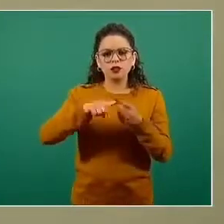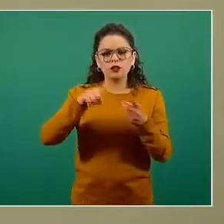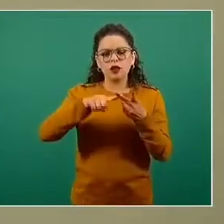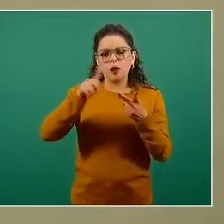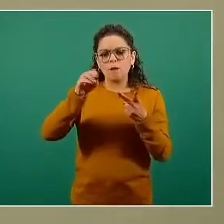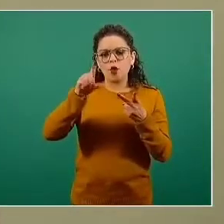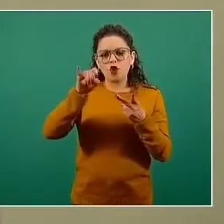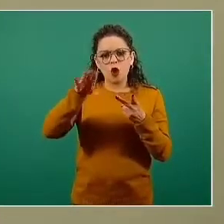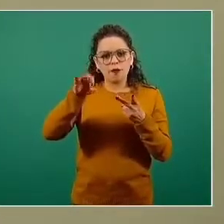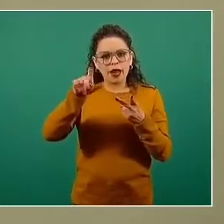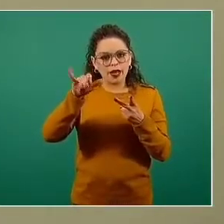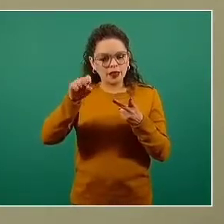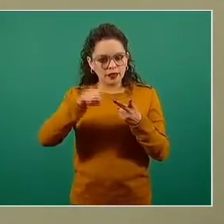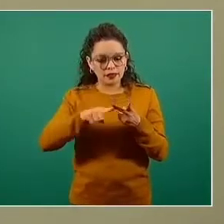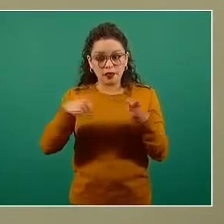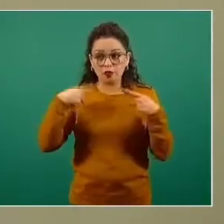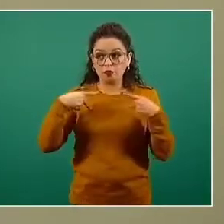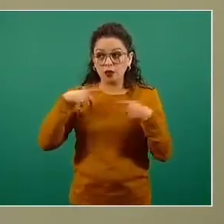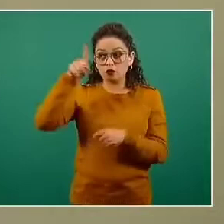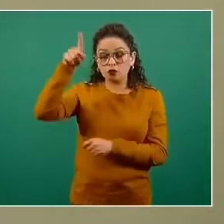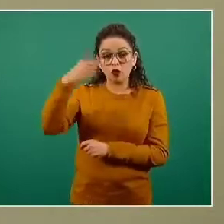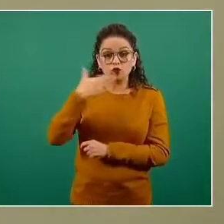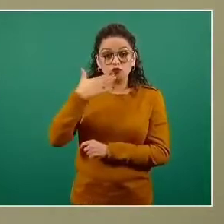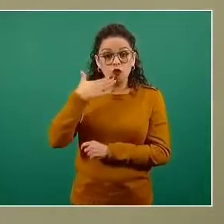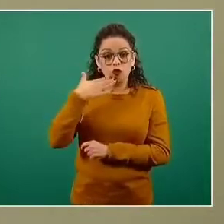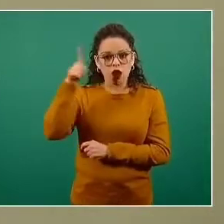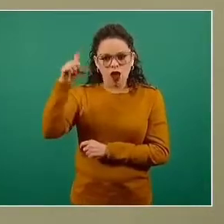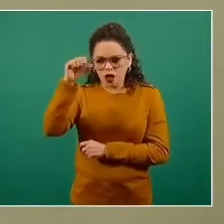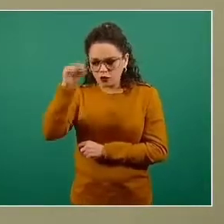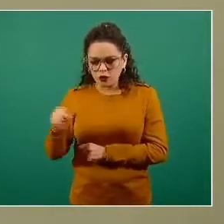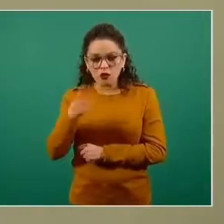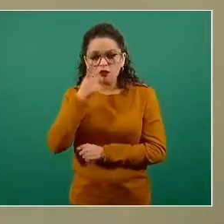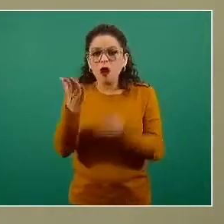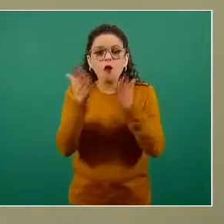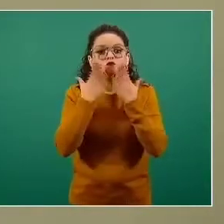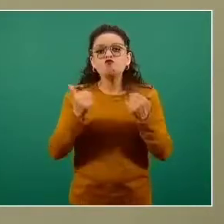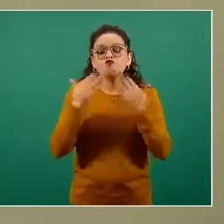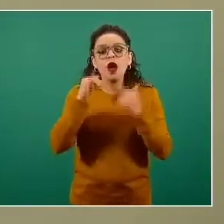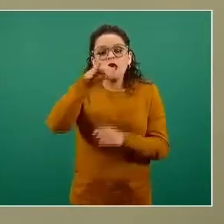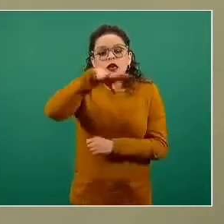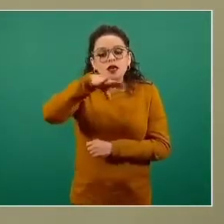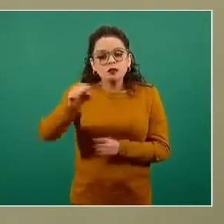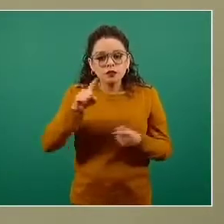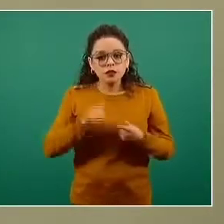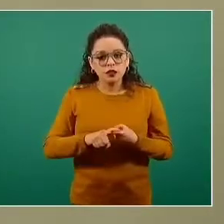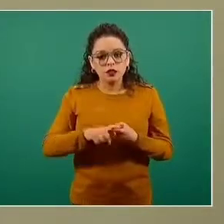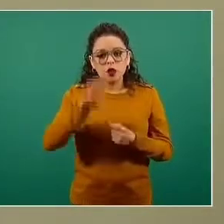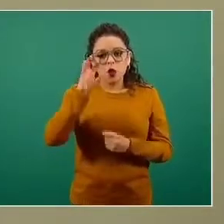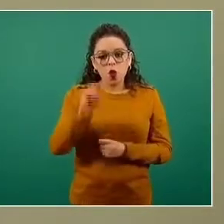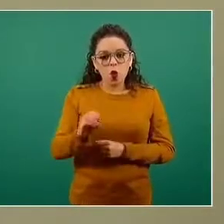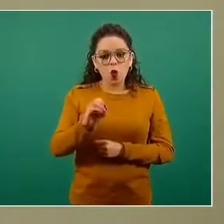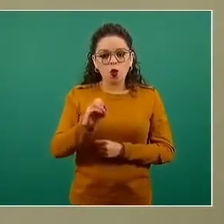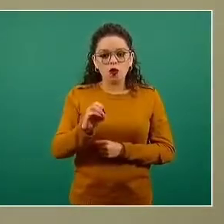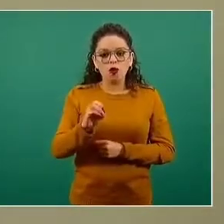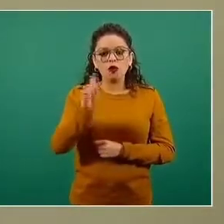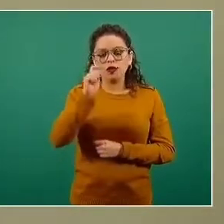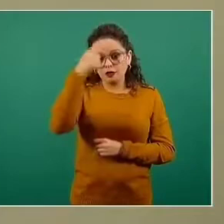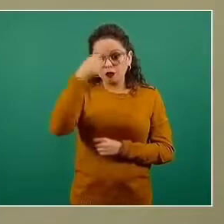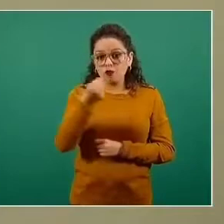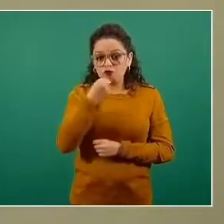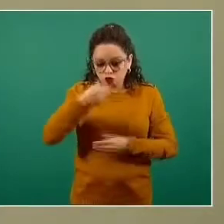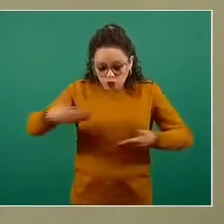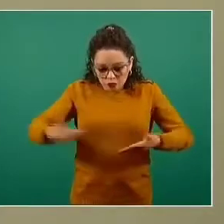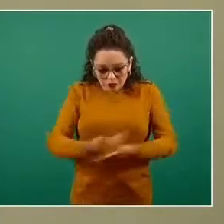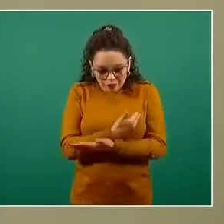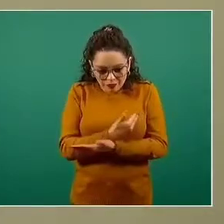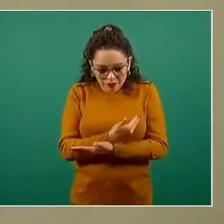allá del sur de mi estado de Sonora han estado manifestando que no hay en el sistema del IMSS, por ejemplo, o en el sistema normal de salud para los recién nacidos. Entonces, me